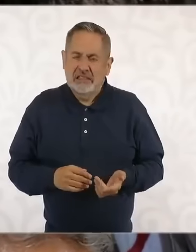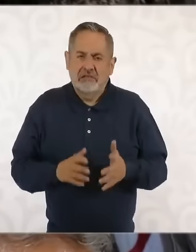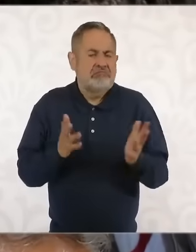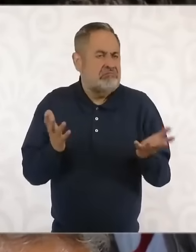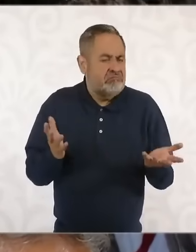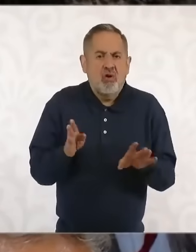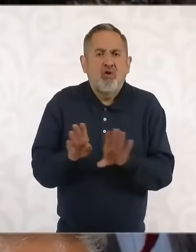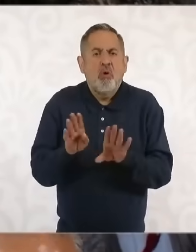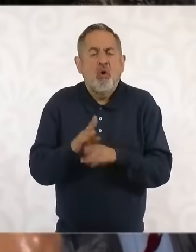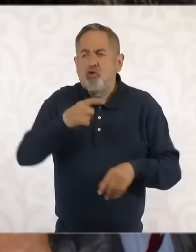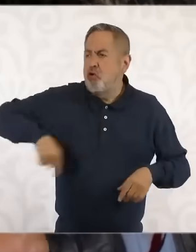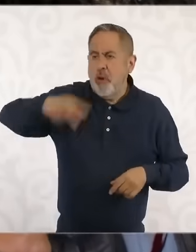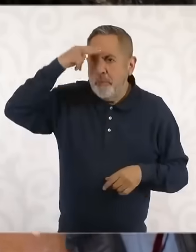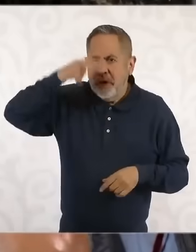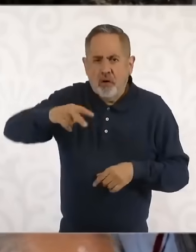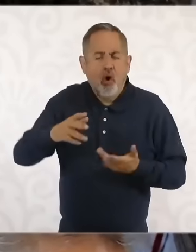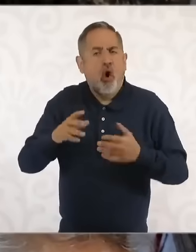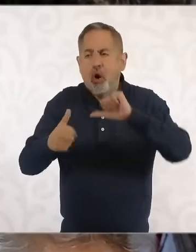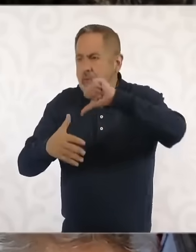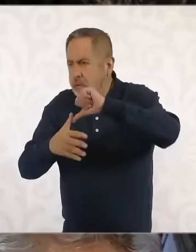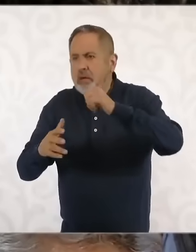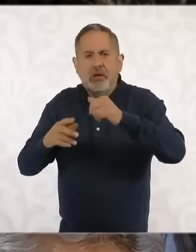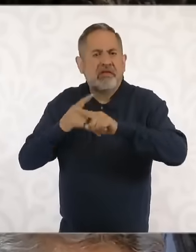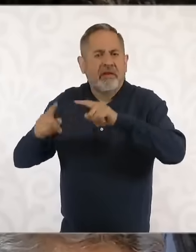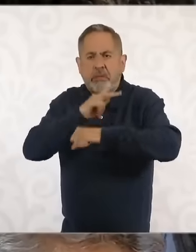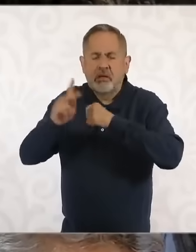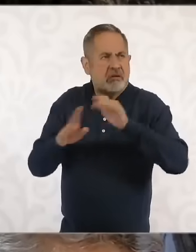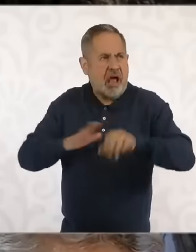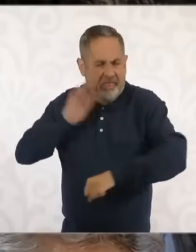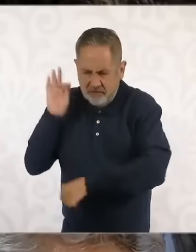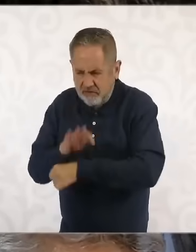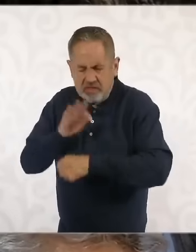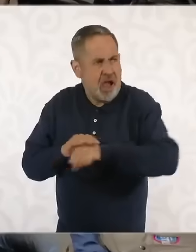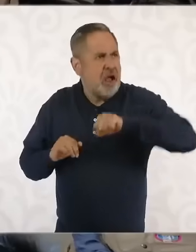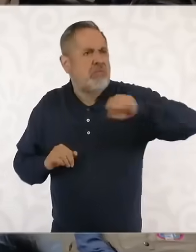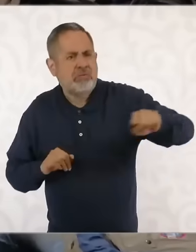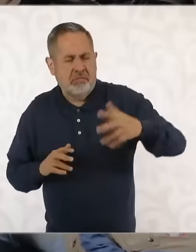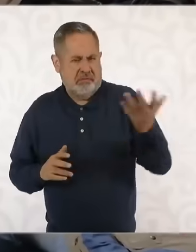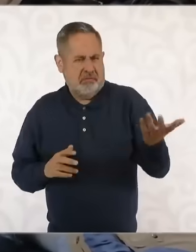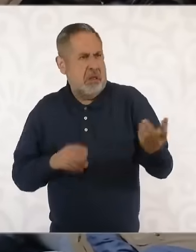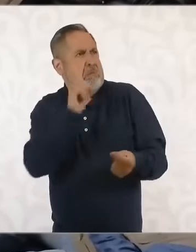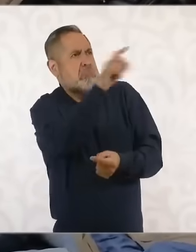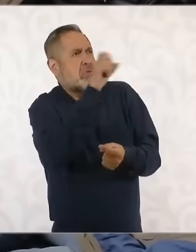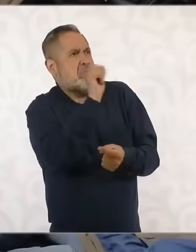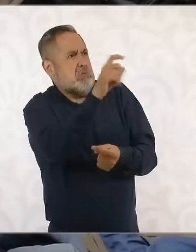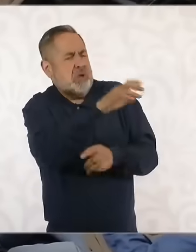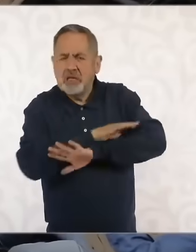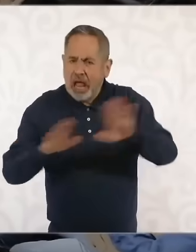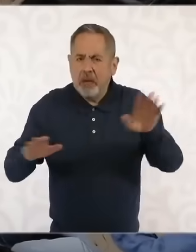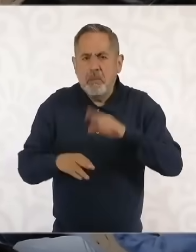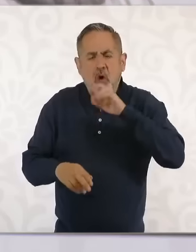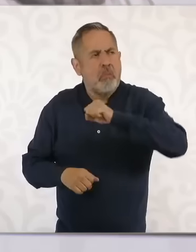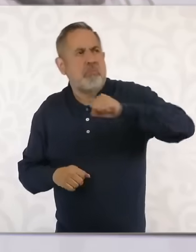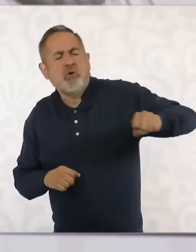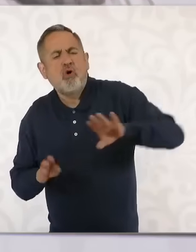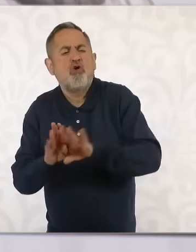defensa que tienen los países, las naciones, para defender sus soberanías en contextos como el que estamos viviendo.